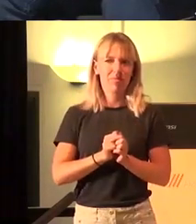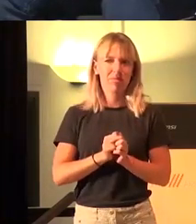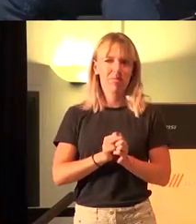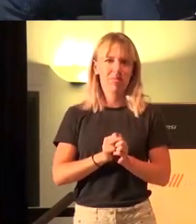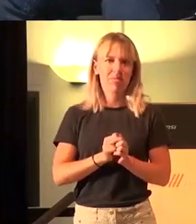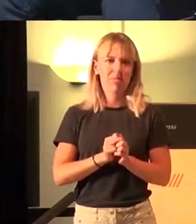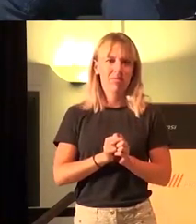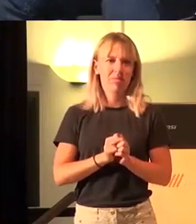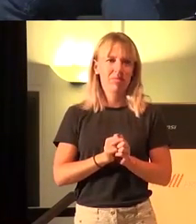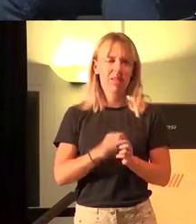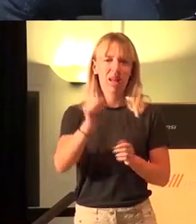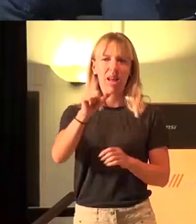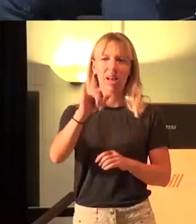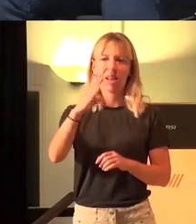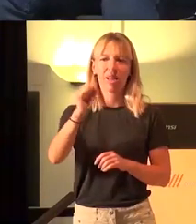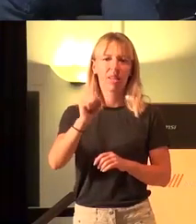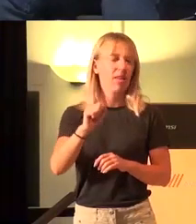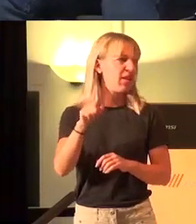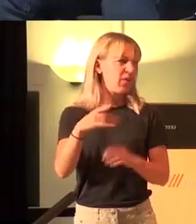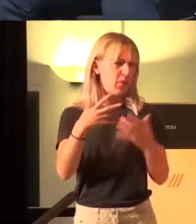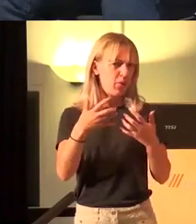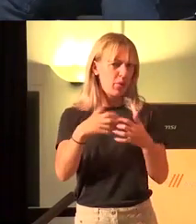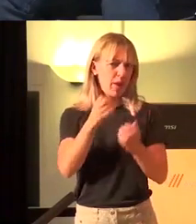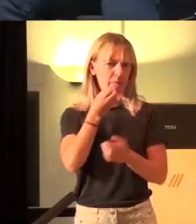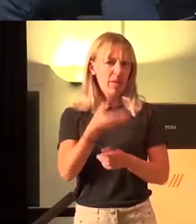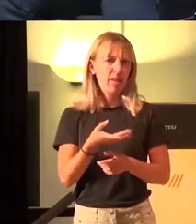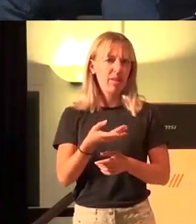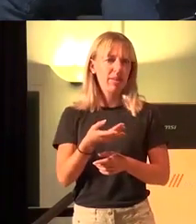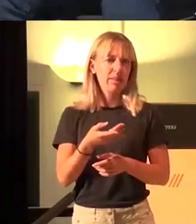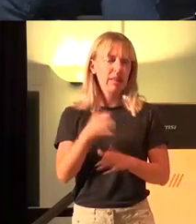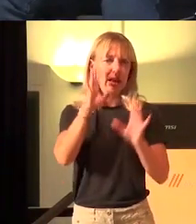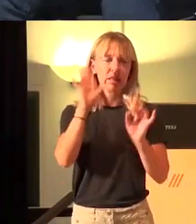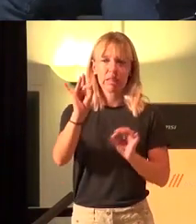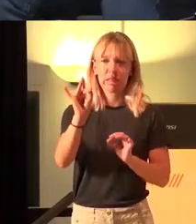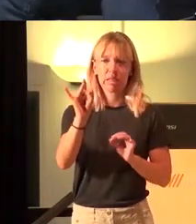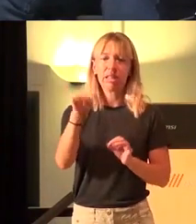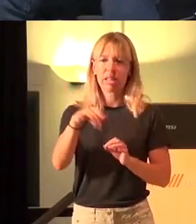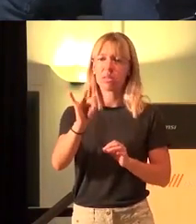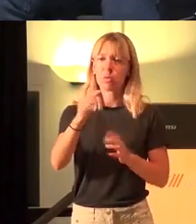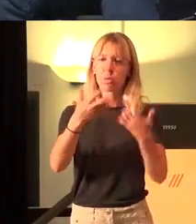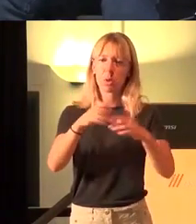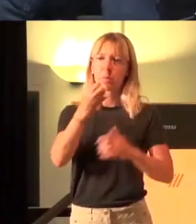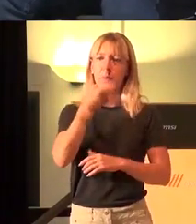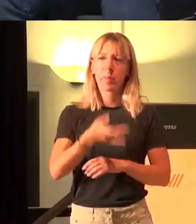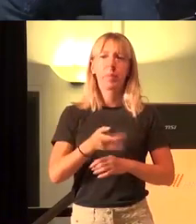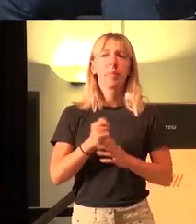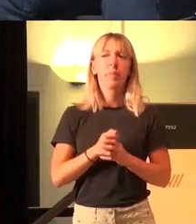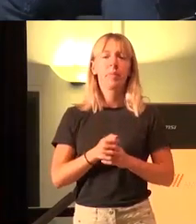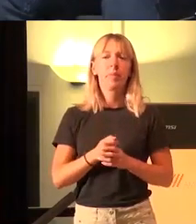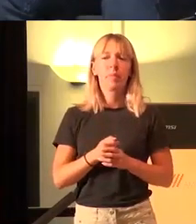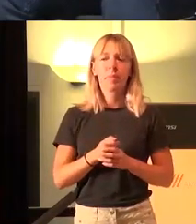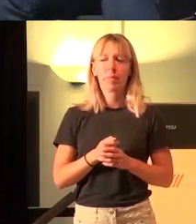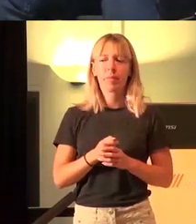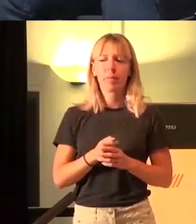¿Está encendido? Alicia, ¿ese funciona? ¿Ahora? Yo creo que sí. Este sí funciona. Sí, pues cambiamos.